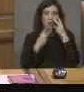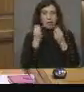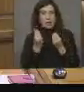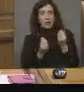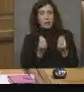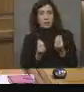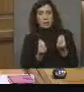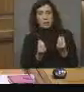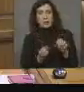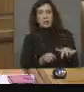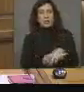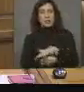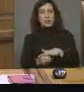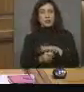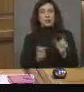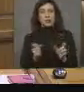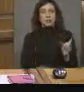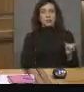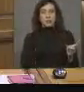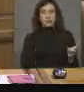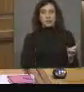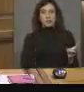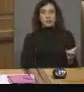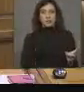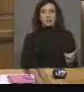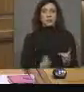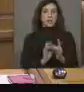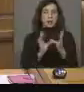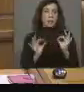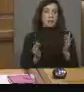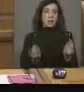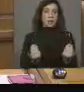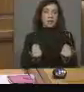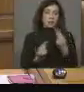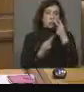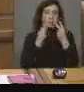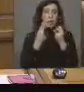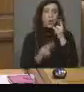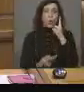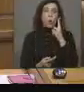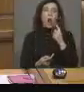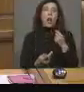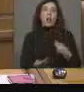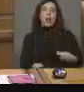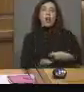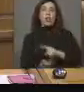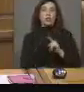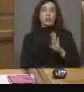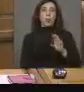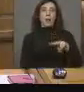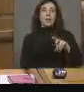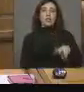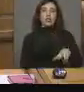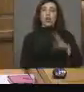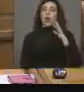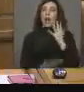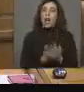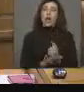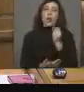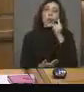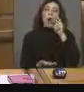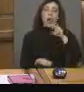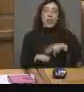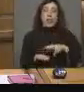pasa con la situación de los discapacitados. No cabe duda que necesitamos ver cuáles son las subvenciones que tienen y cuáles son